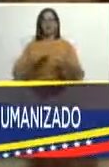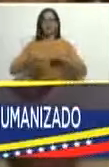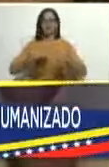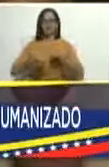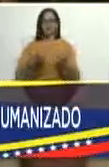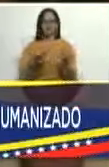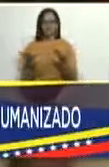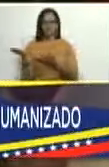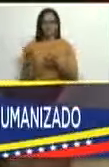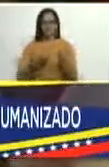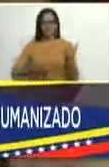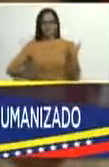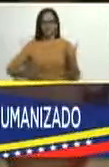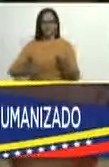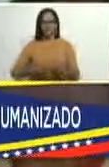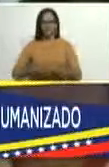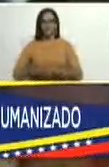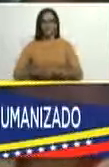Adelante, presidente.